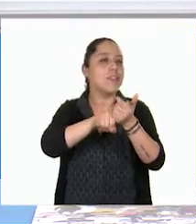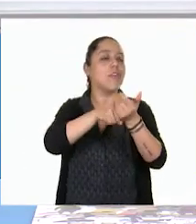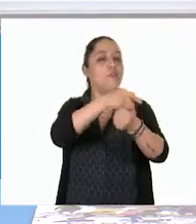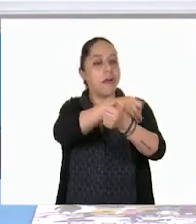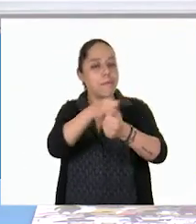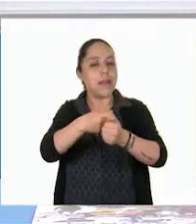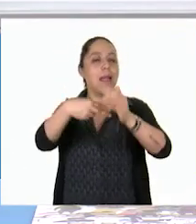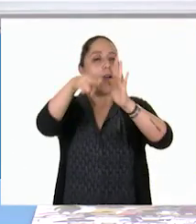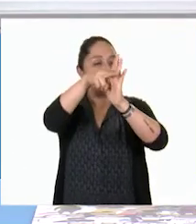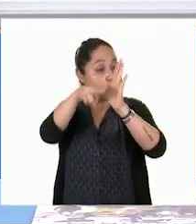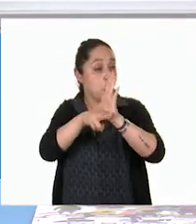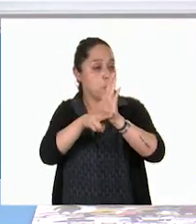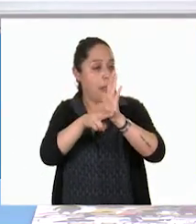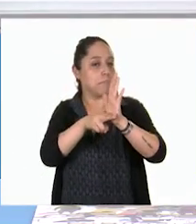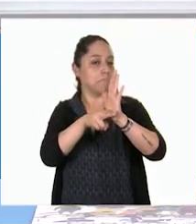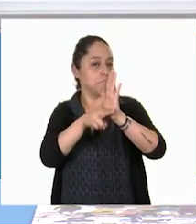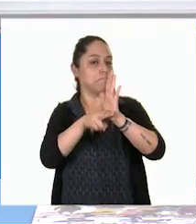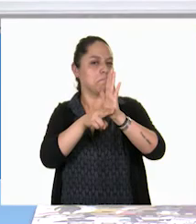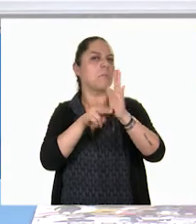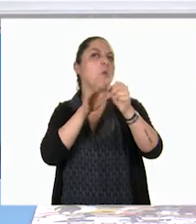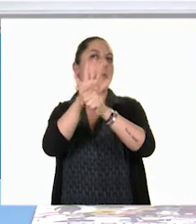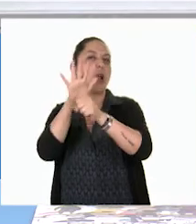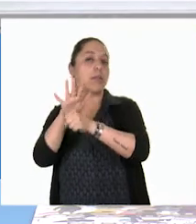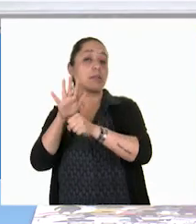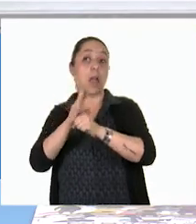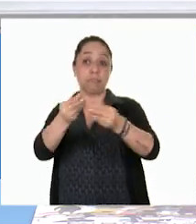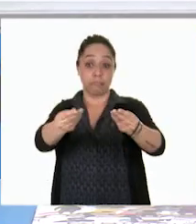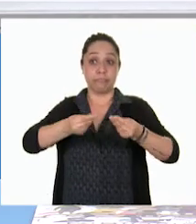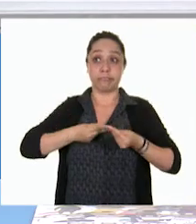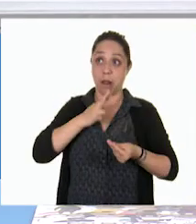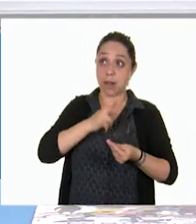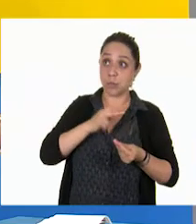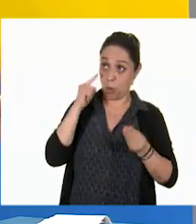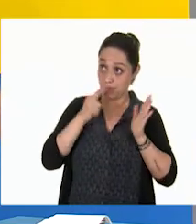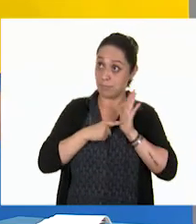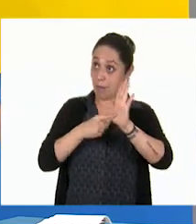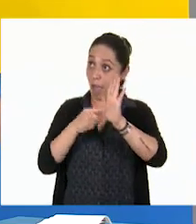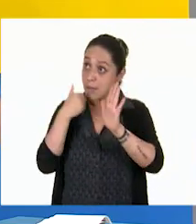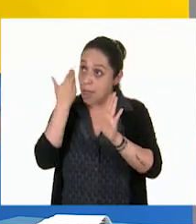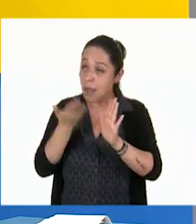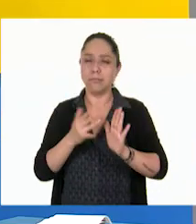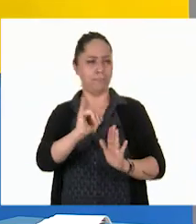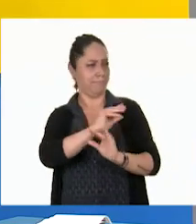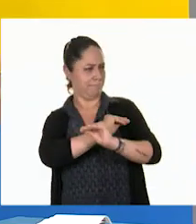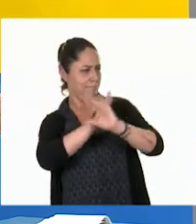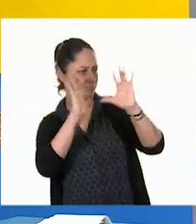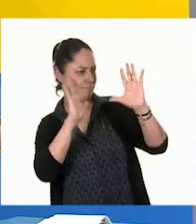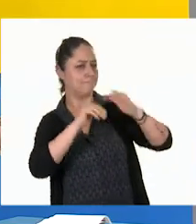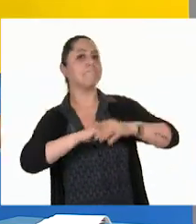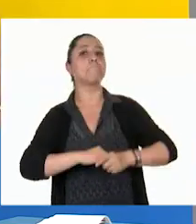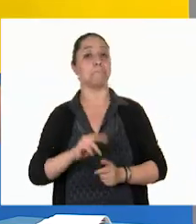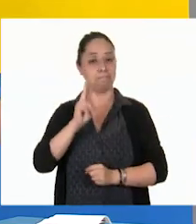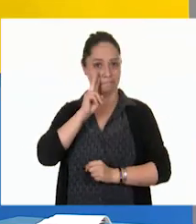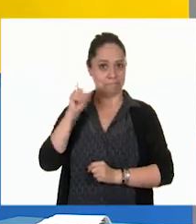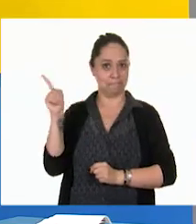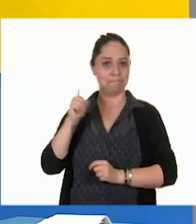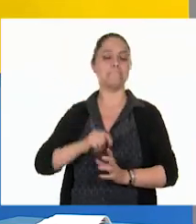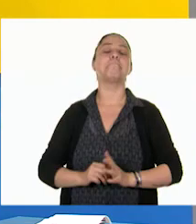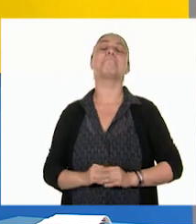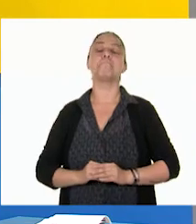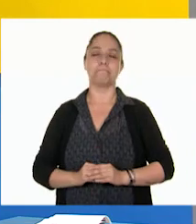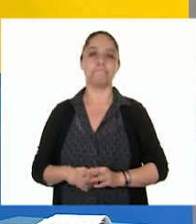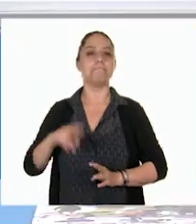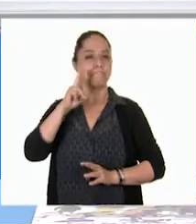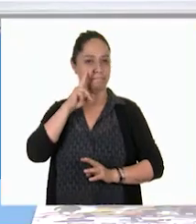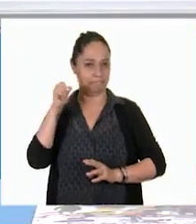me enviaron algunas de sus respuestas. ¿Las quieren ver? Sí. Por supuesto. Vamos a verlas. Pues